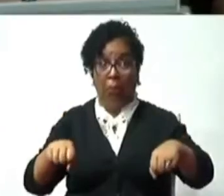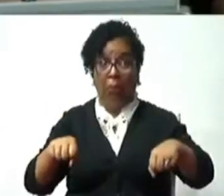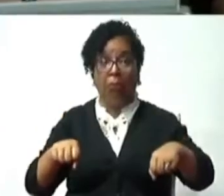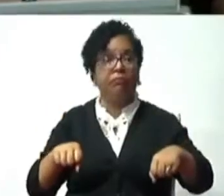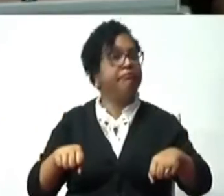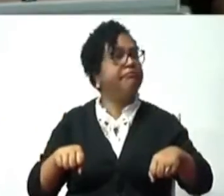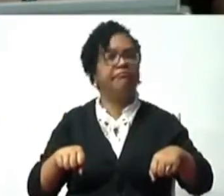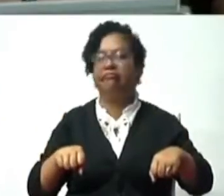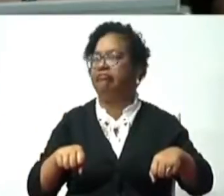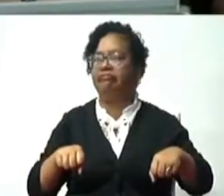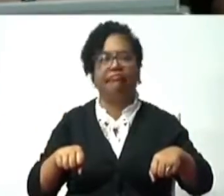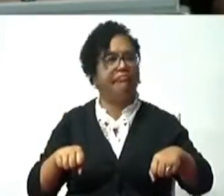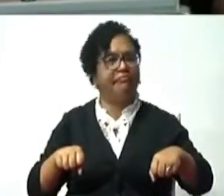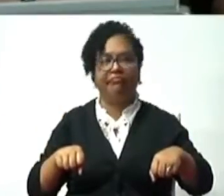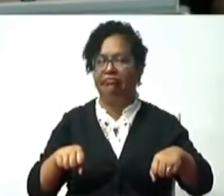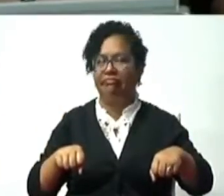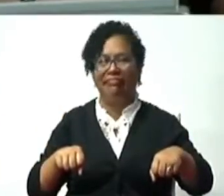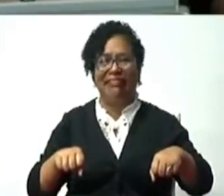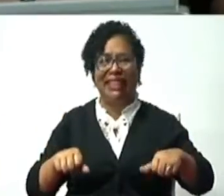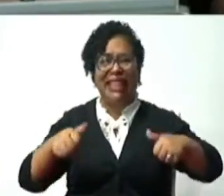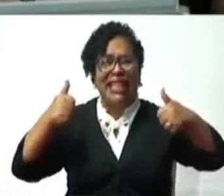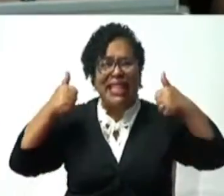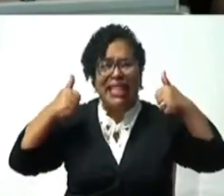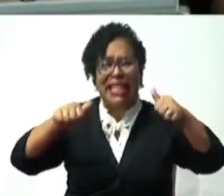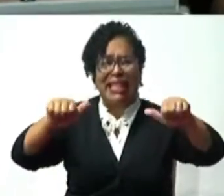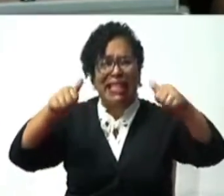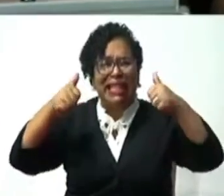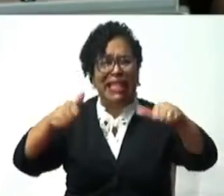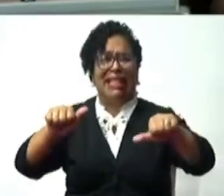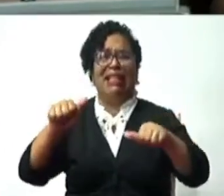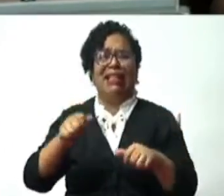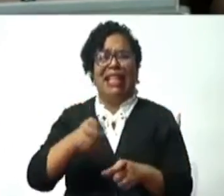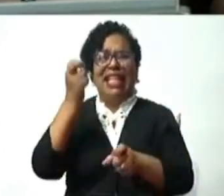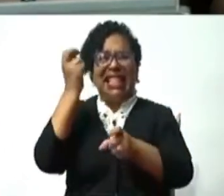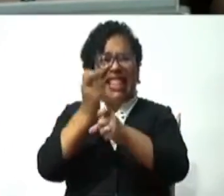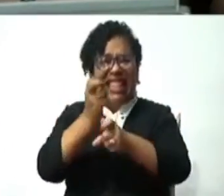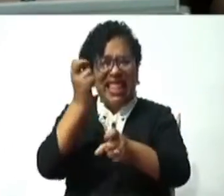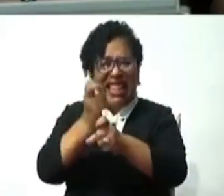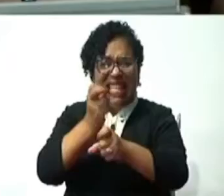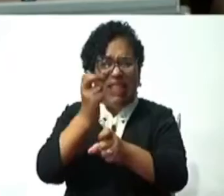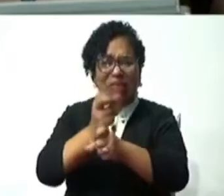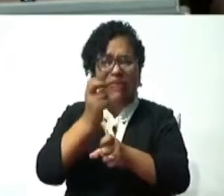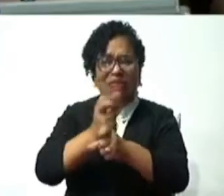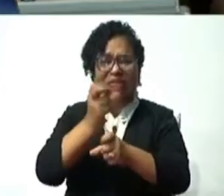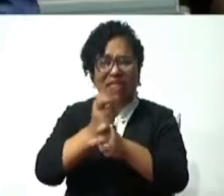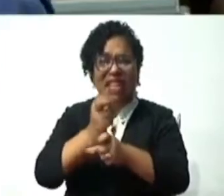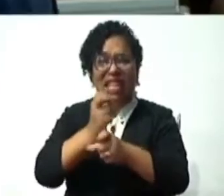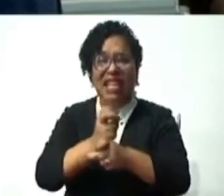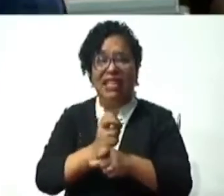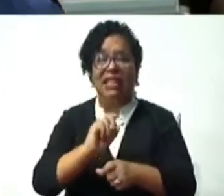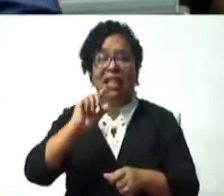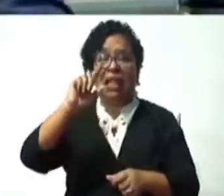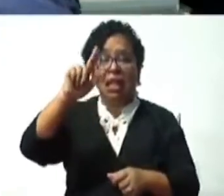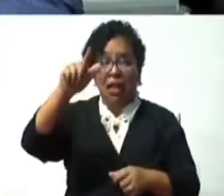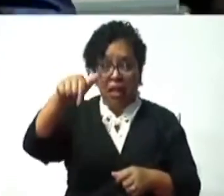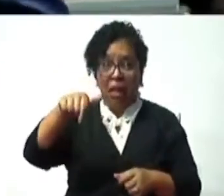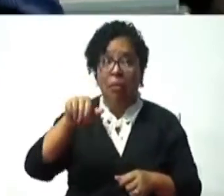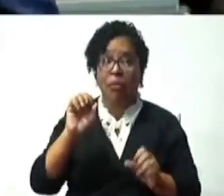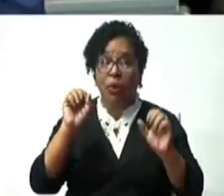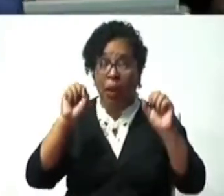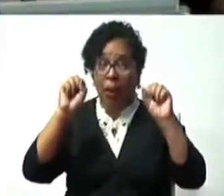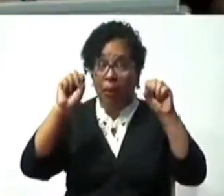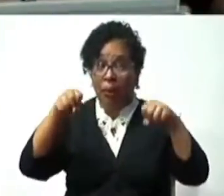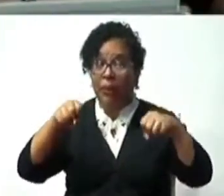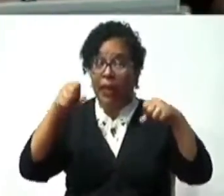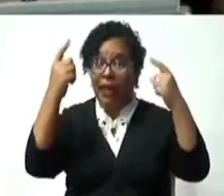miseria. Una persona que hace uso del sistema de salud, mil